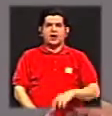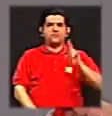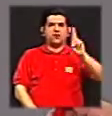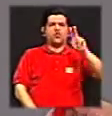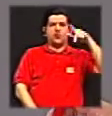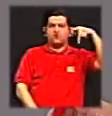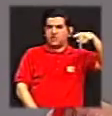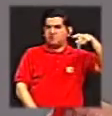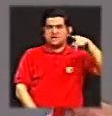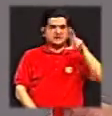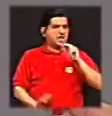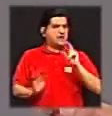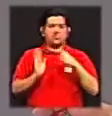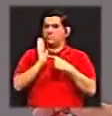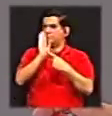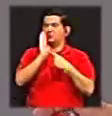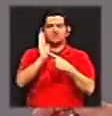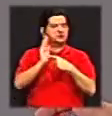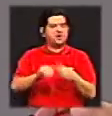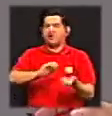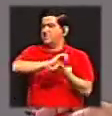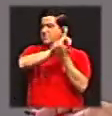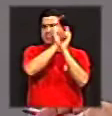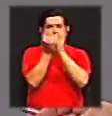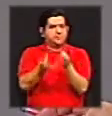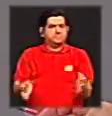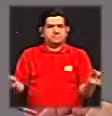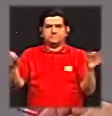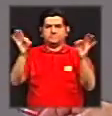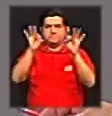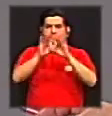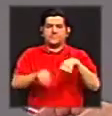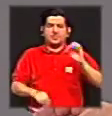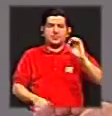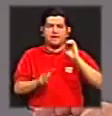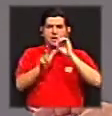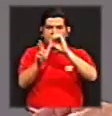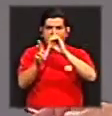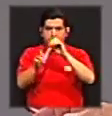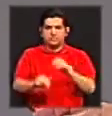Pisa no reflejan cambios uh-huh. significativos entre octubre